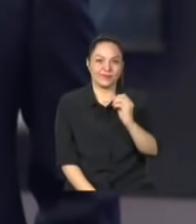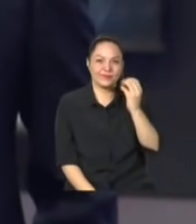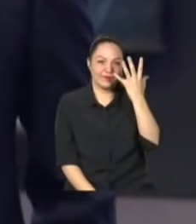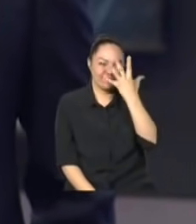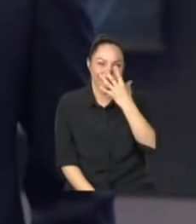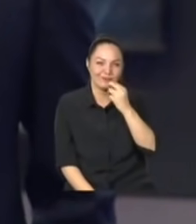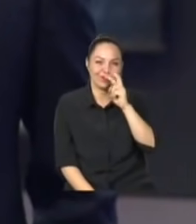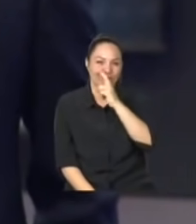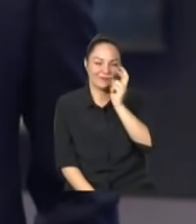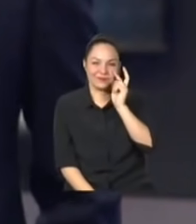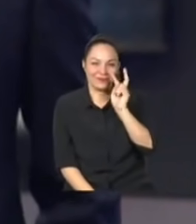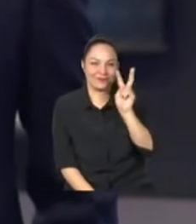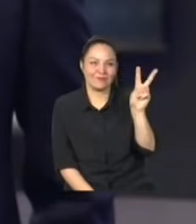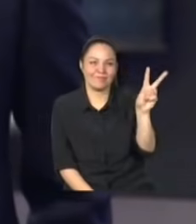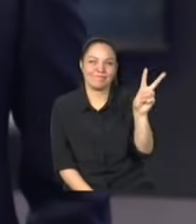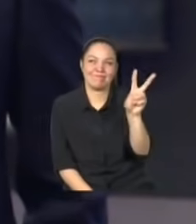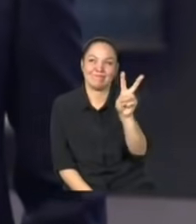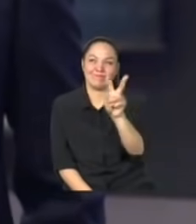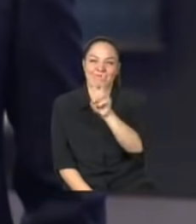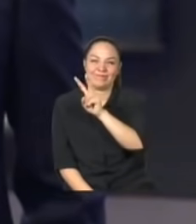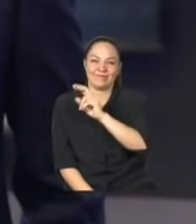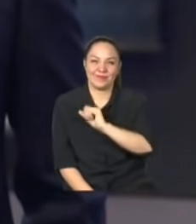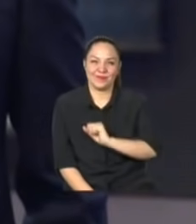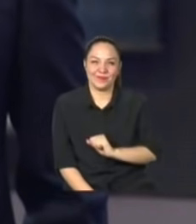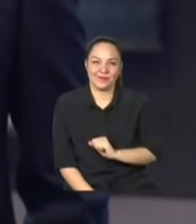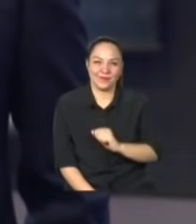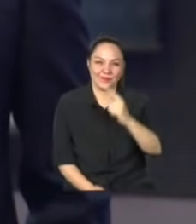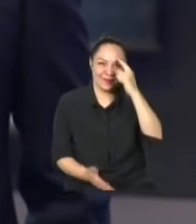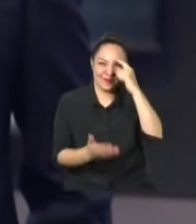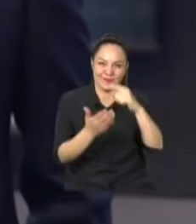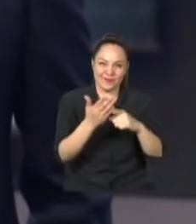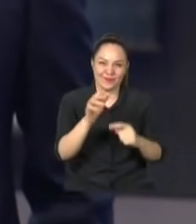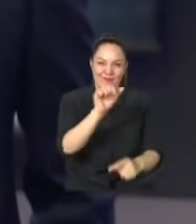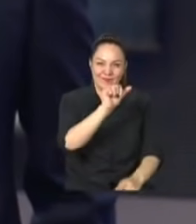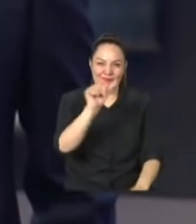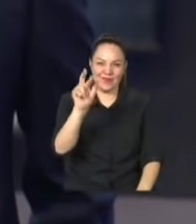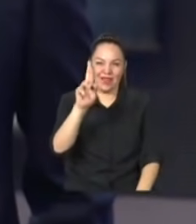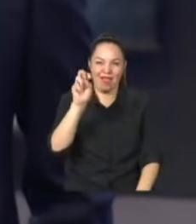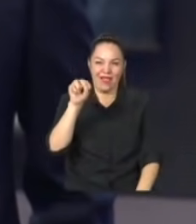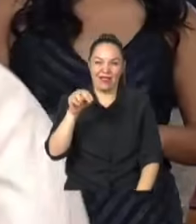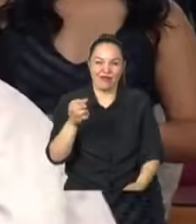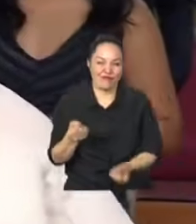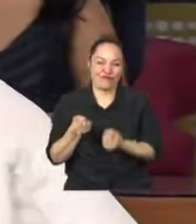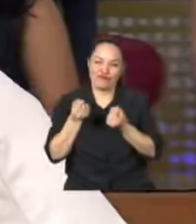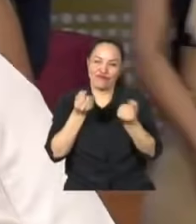vista, cosa que creo que Aarón no, nunca te podría ofrecer.